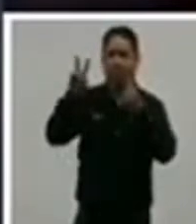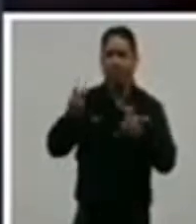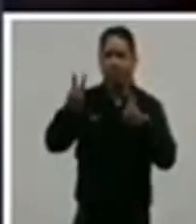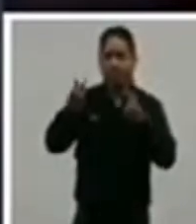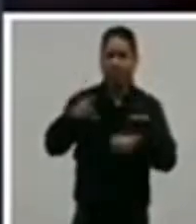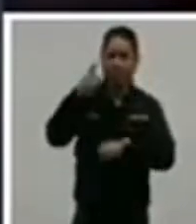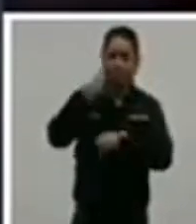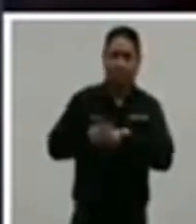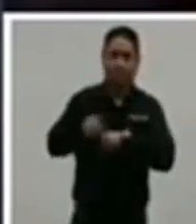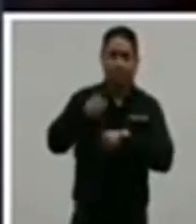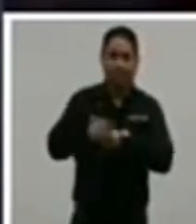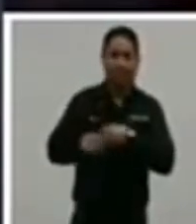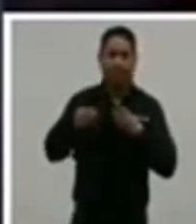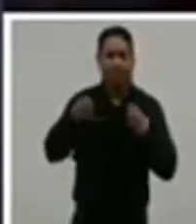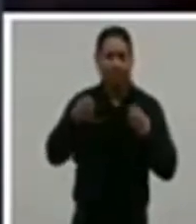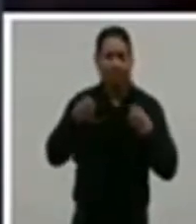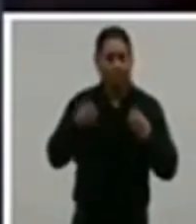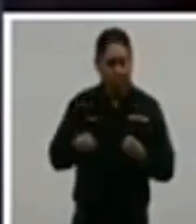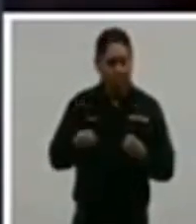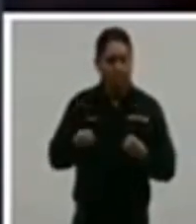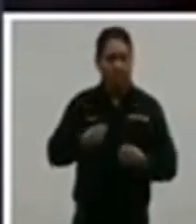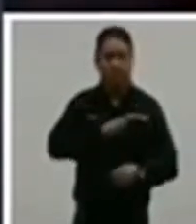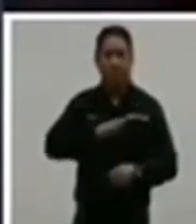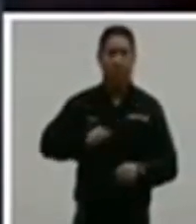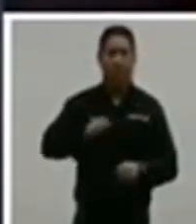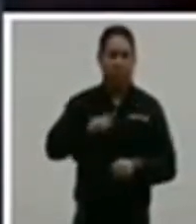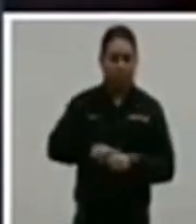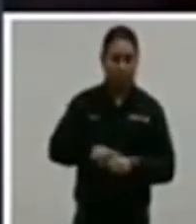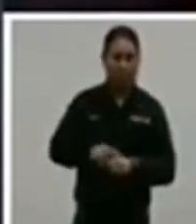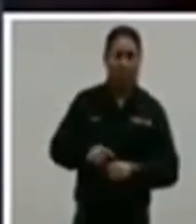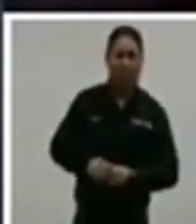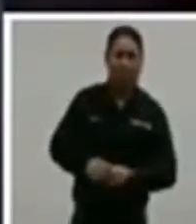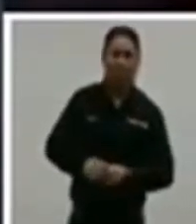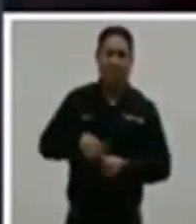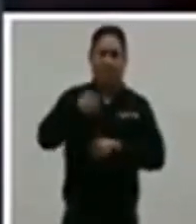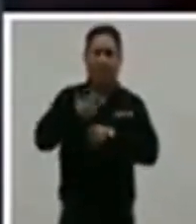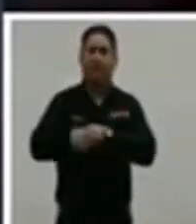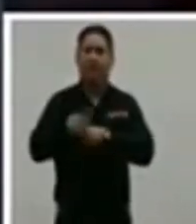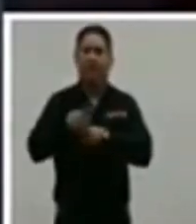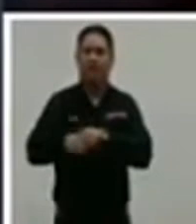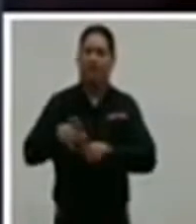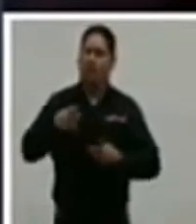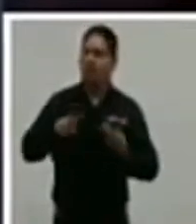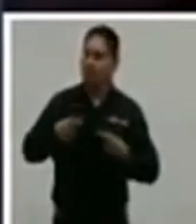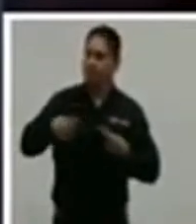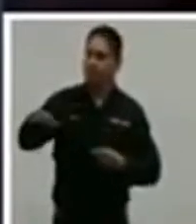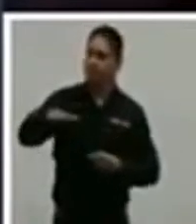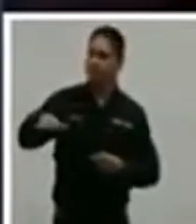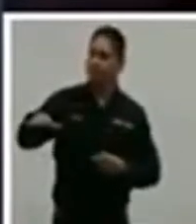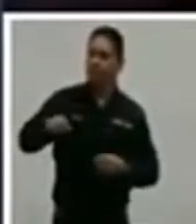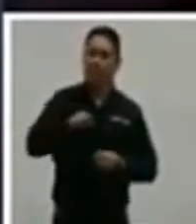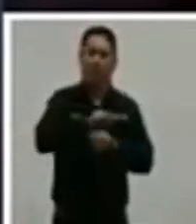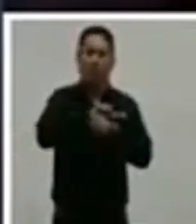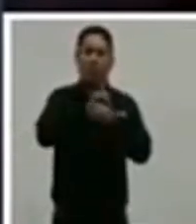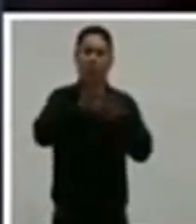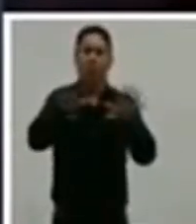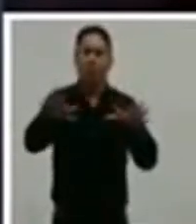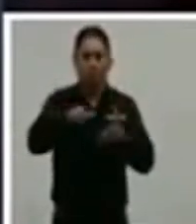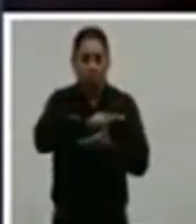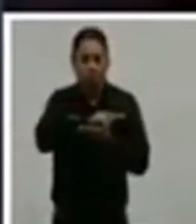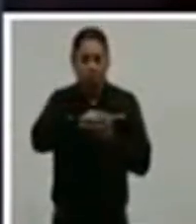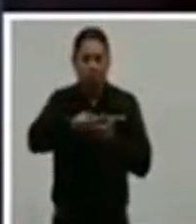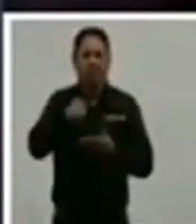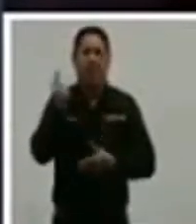lacera, no nada más a los ayuntamientos, lacera a la ciudadanía, que es el no tener la transparencia en qué se